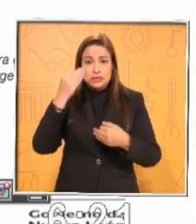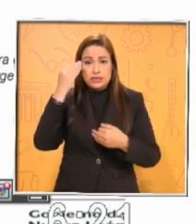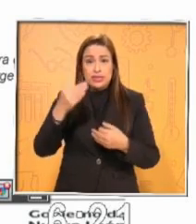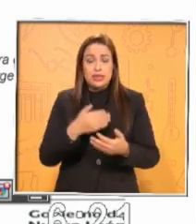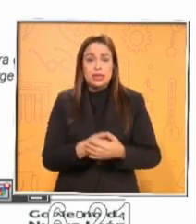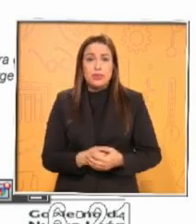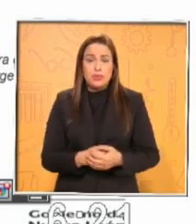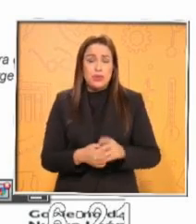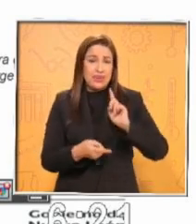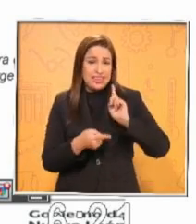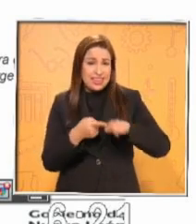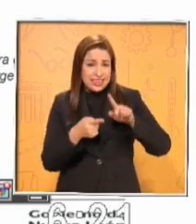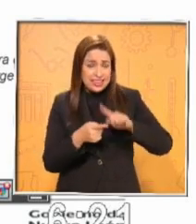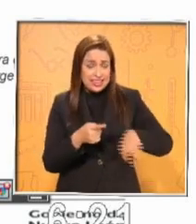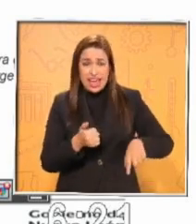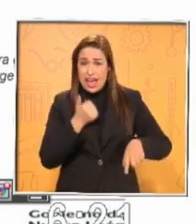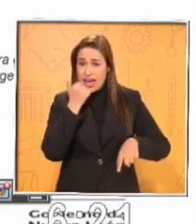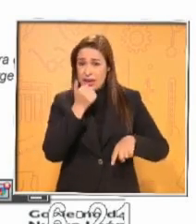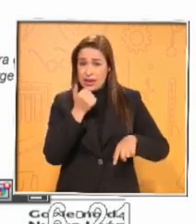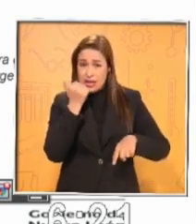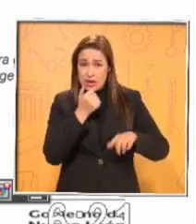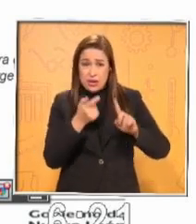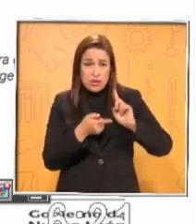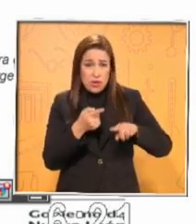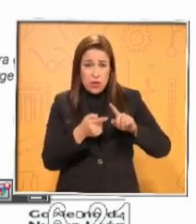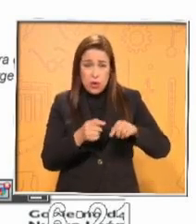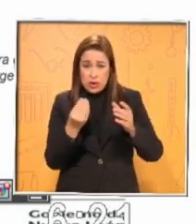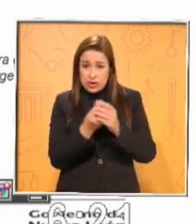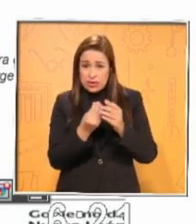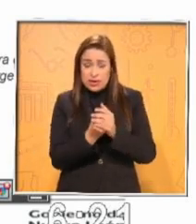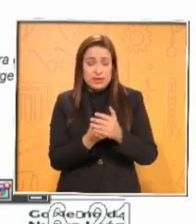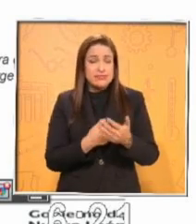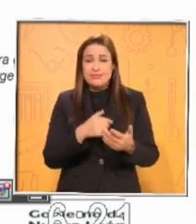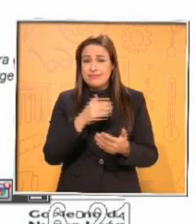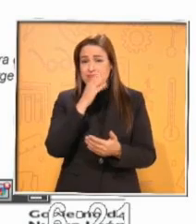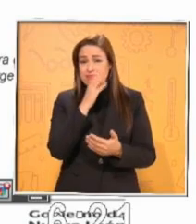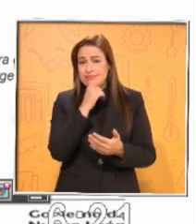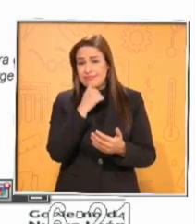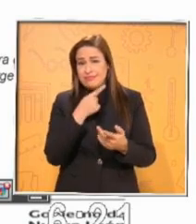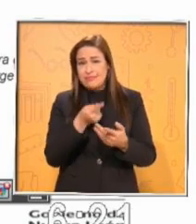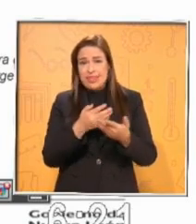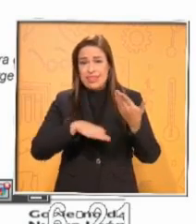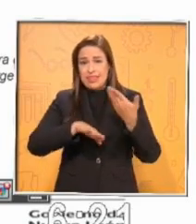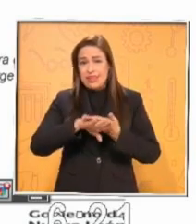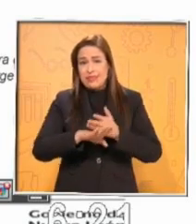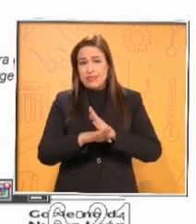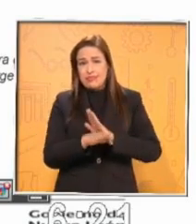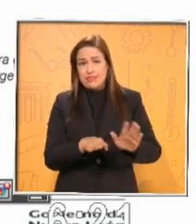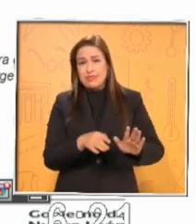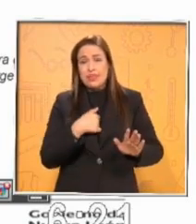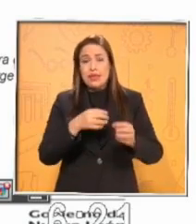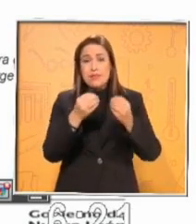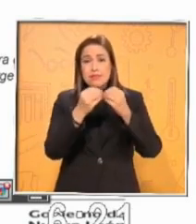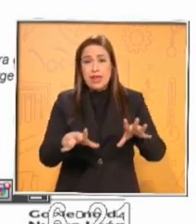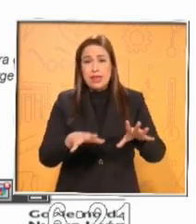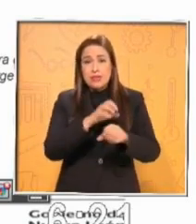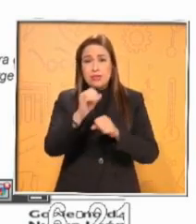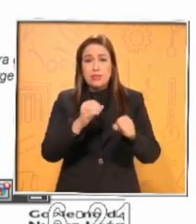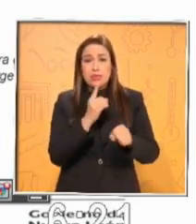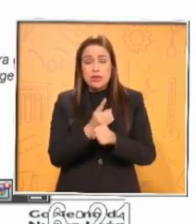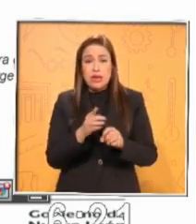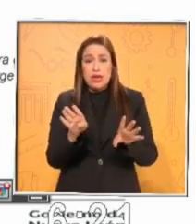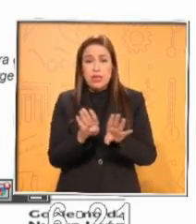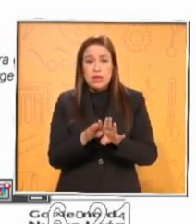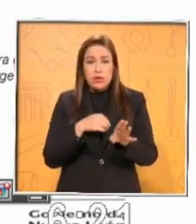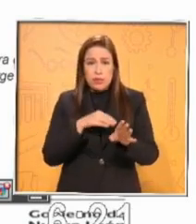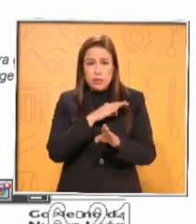Eliminarlos en el aula resulta artificial y contraproducente desde el punto de vista de que perdemos oportunidad de orientar su